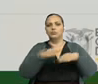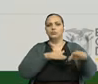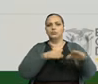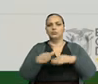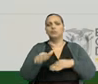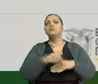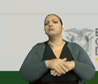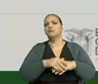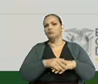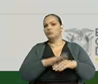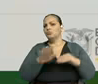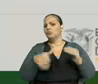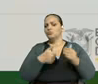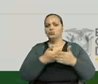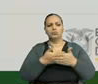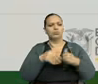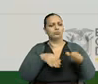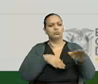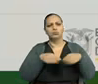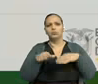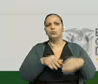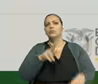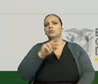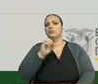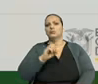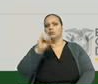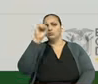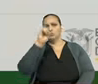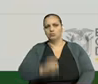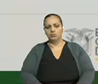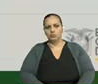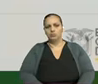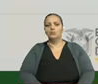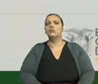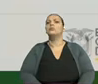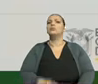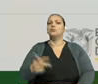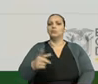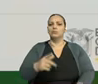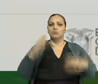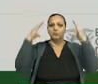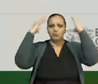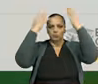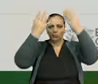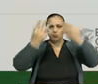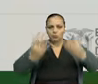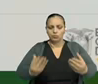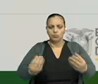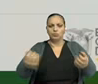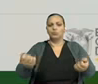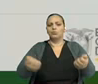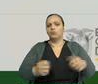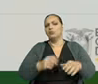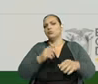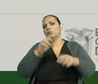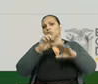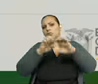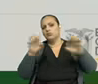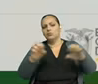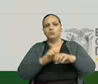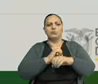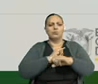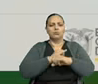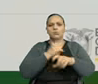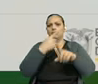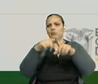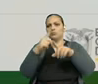mixtos, todos circulan. Transporte institucional circula sin restricción de placa. También transporte